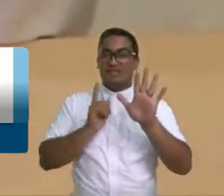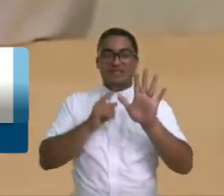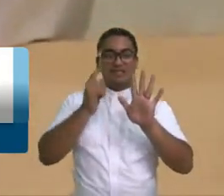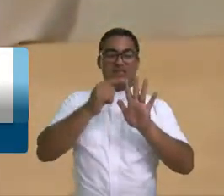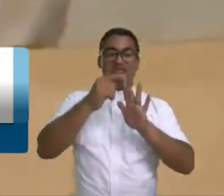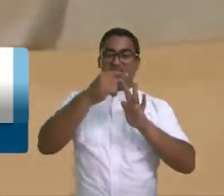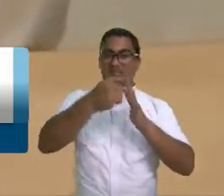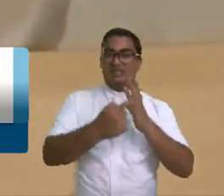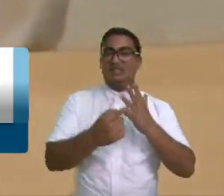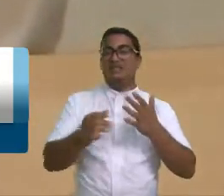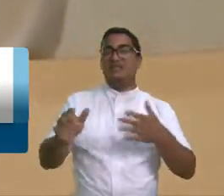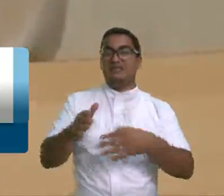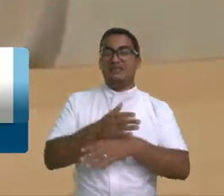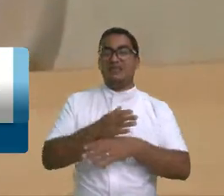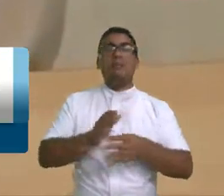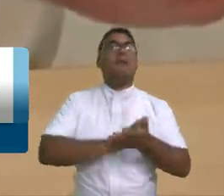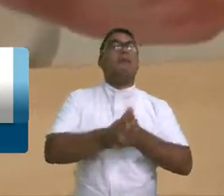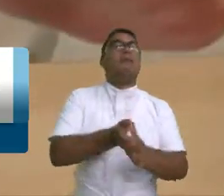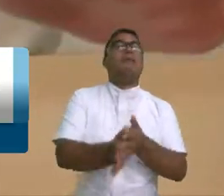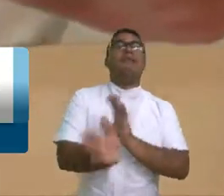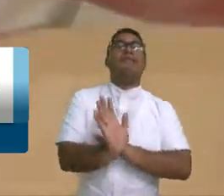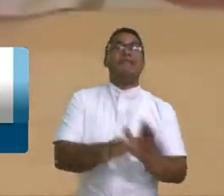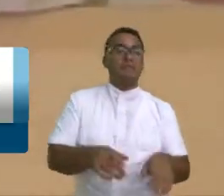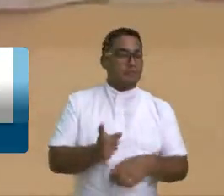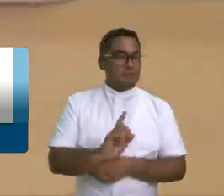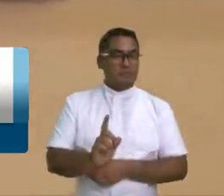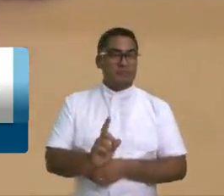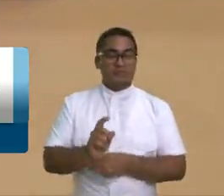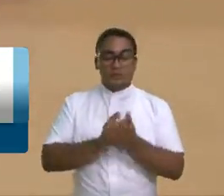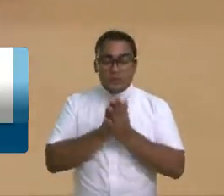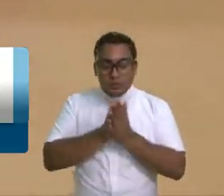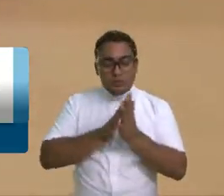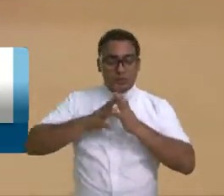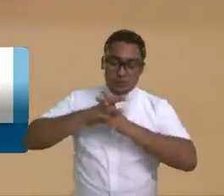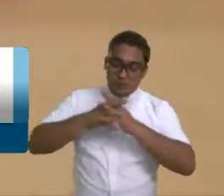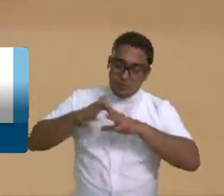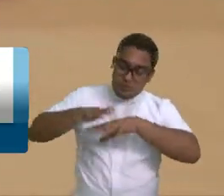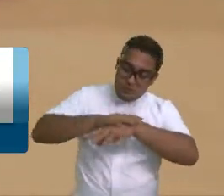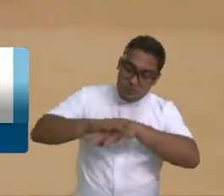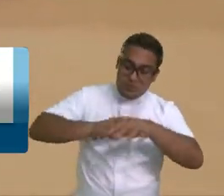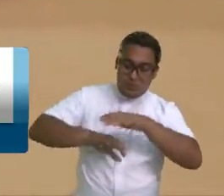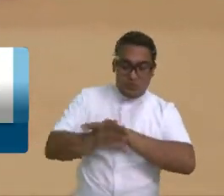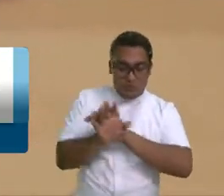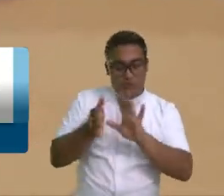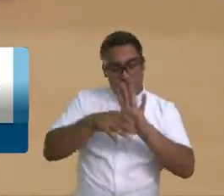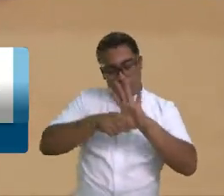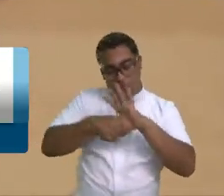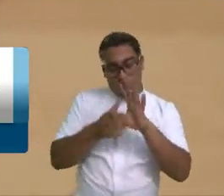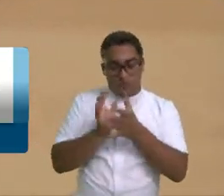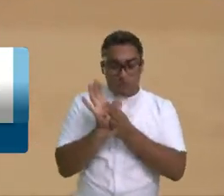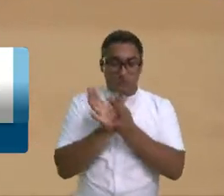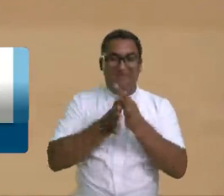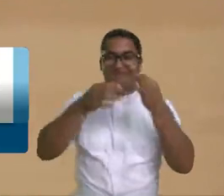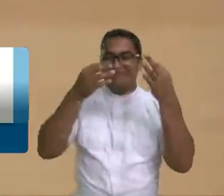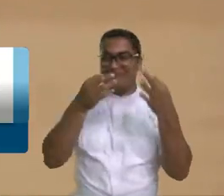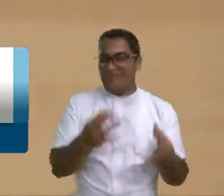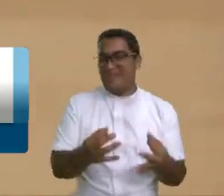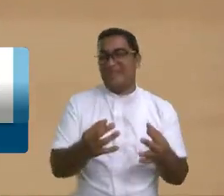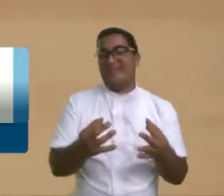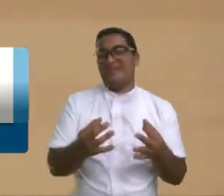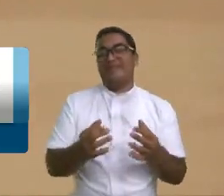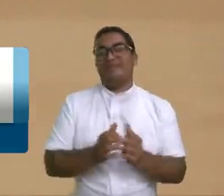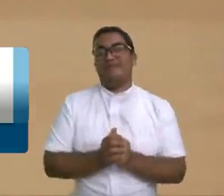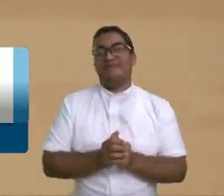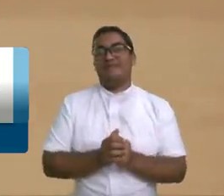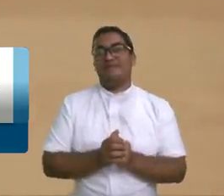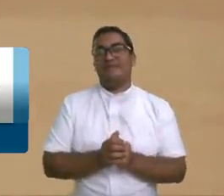medio nos frotamos las palmas, es un lavado de manos inadecuado. Hay unos que son más grasosos, por eso le digo yo. Jabones que son tiene más que